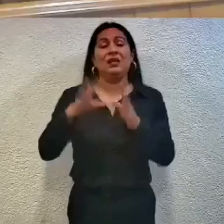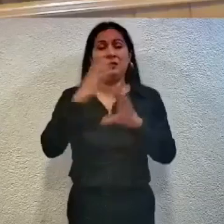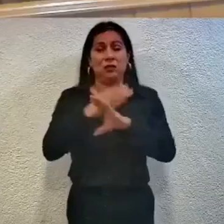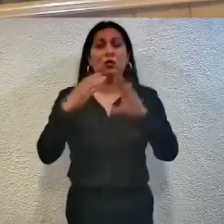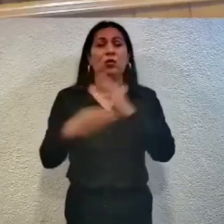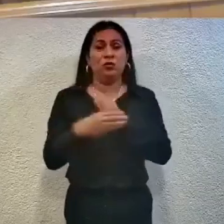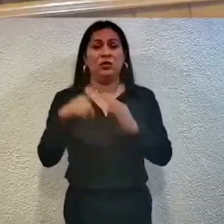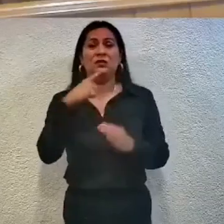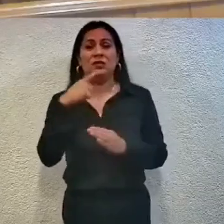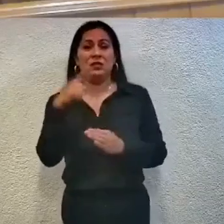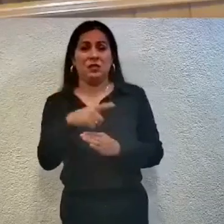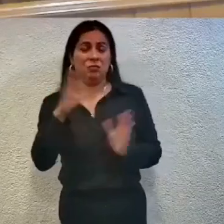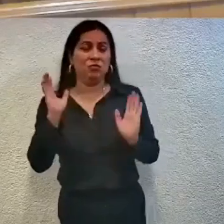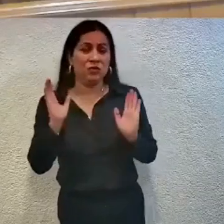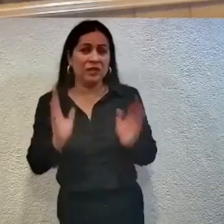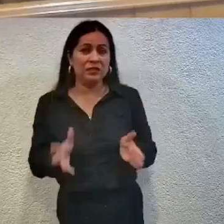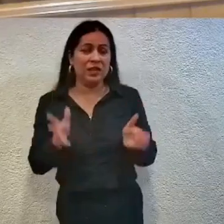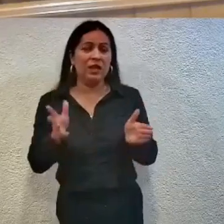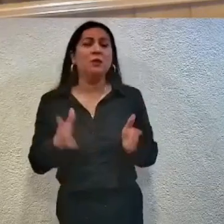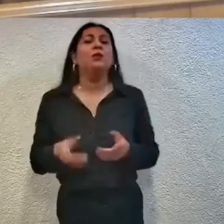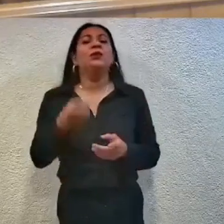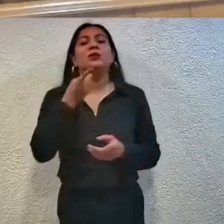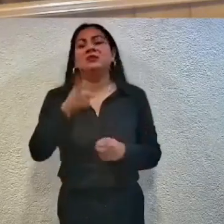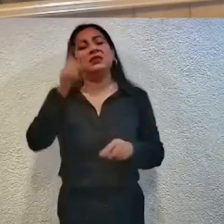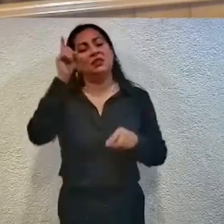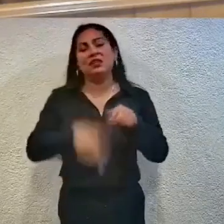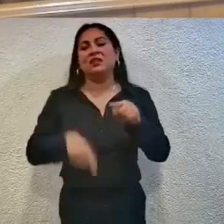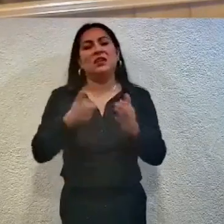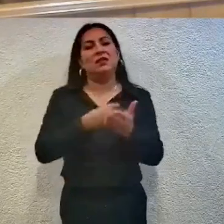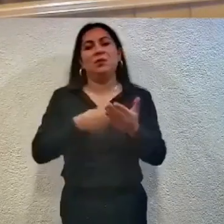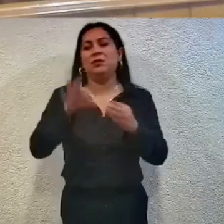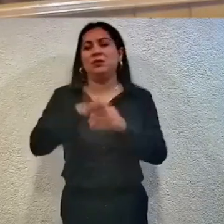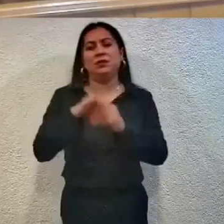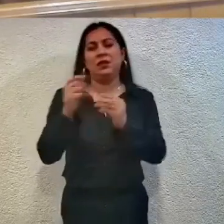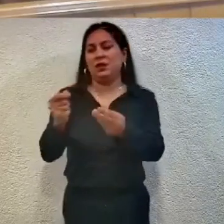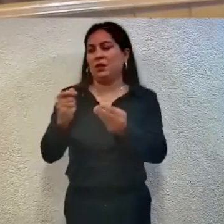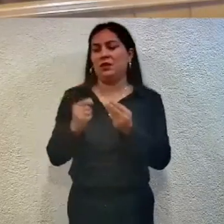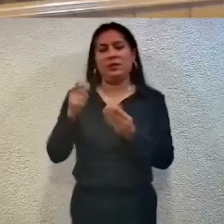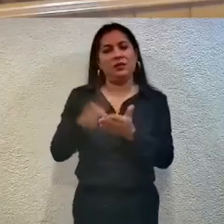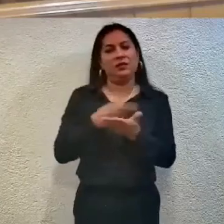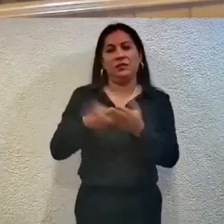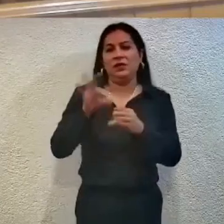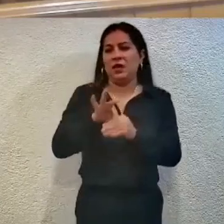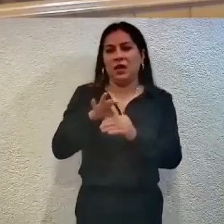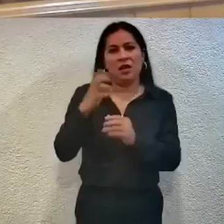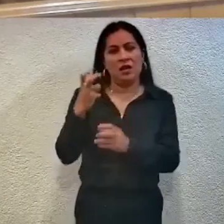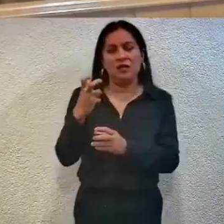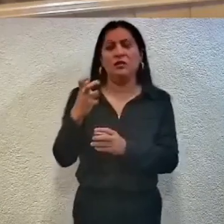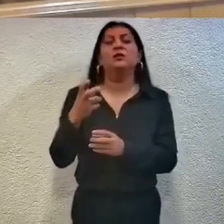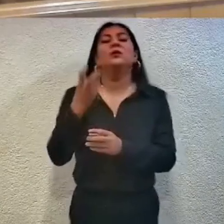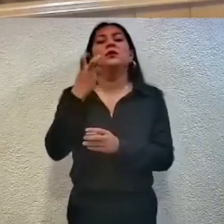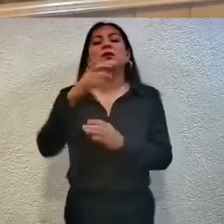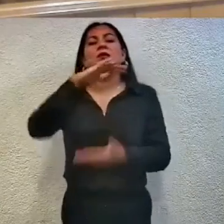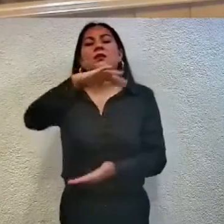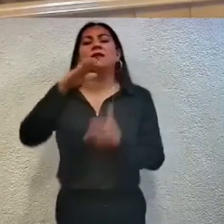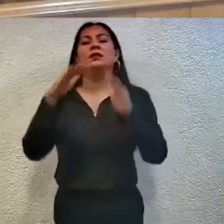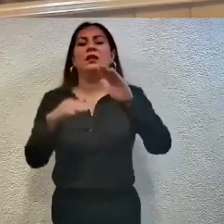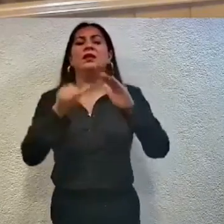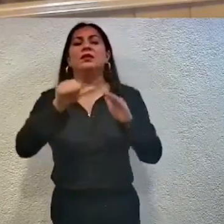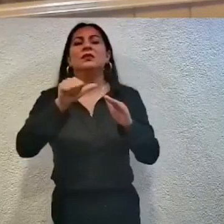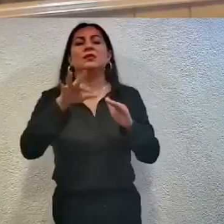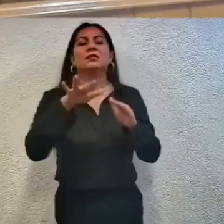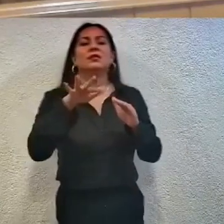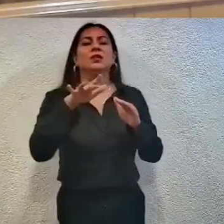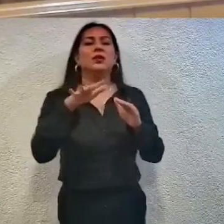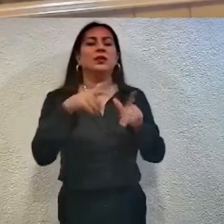alegadas, por lo que se declara la nulidad de la votación recibida en ella. Así, por cuanto hace a las casillas